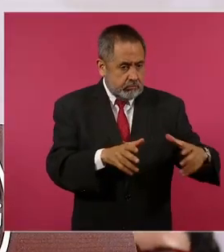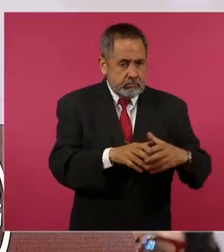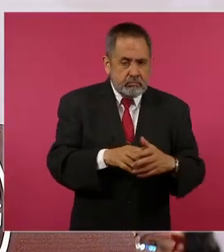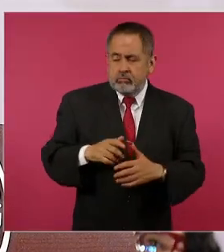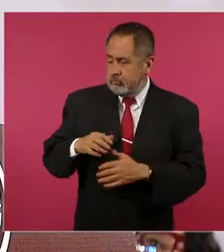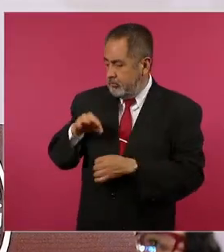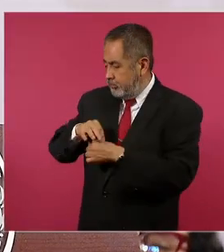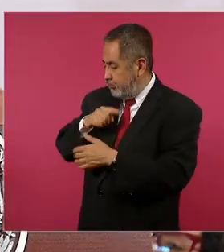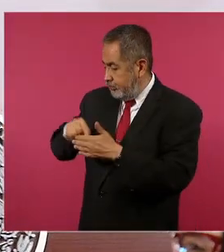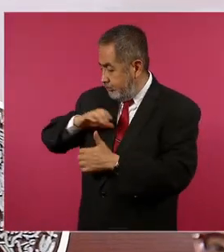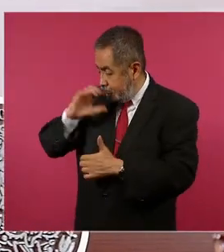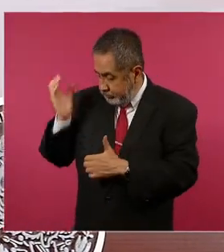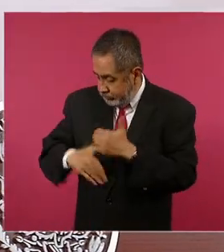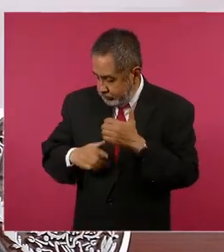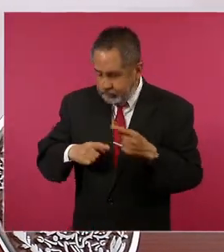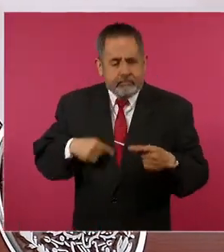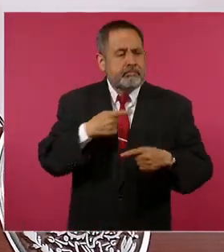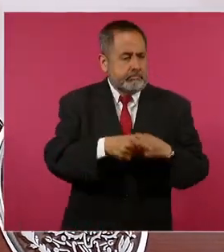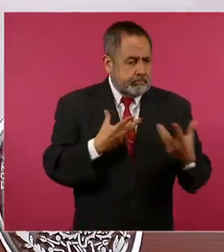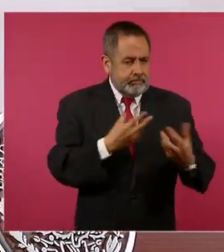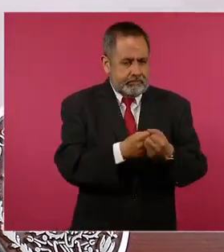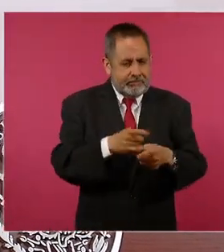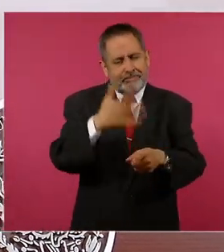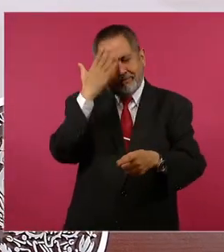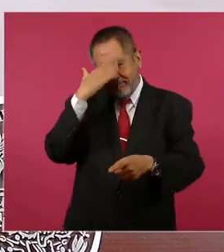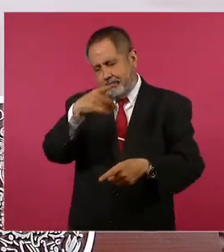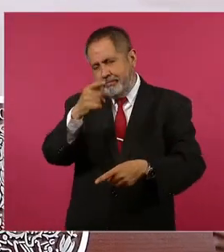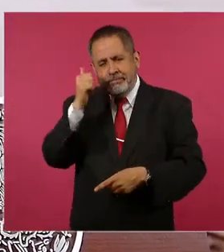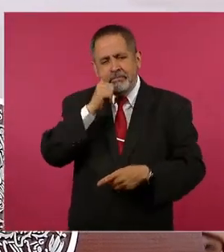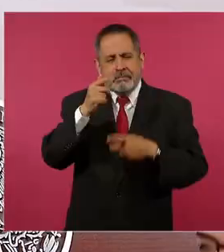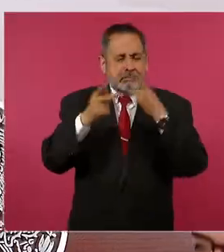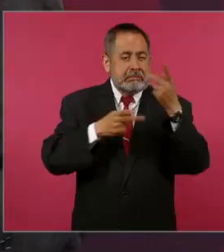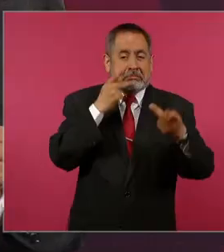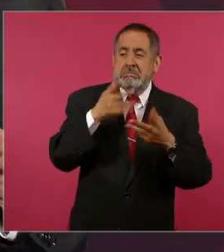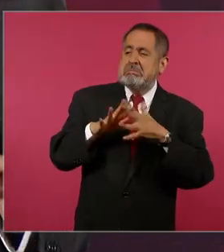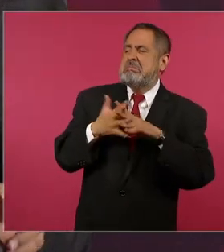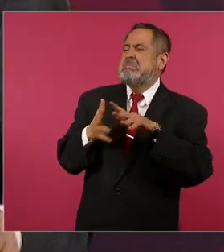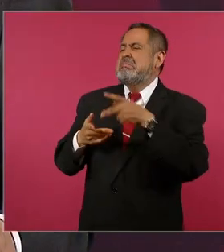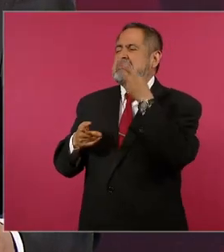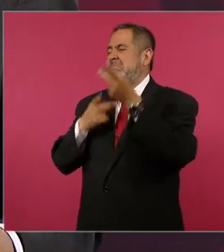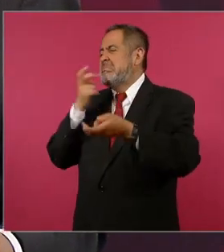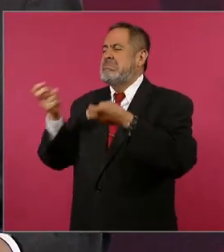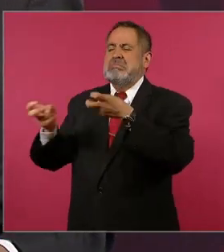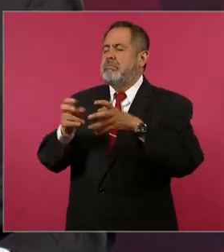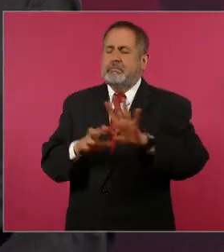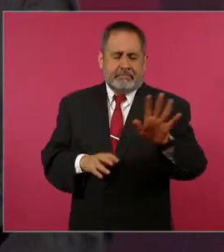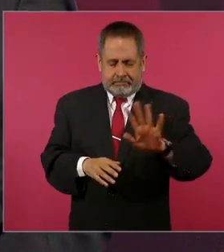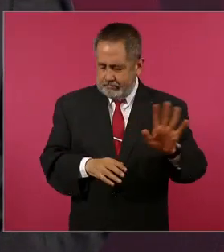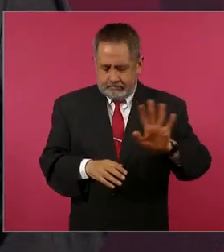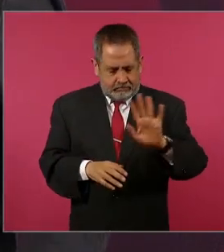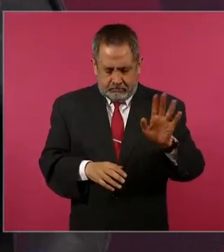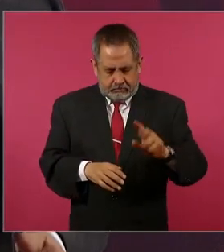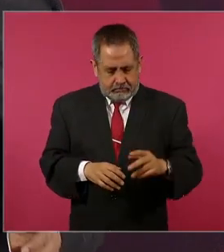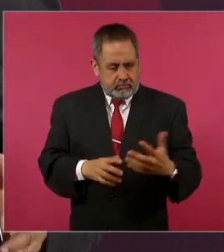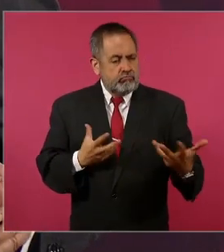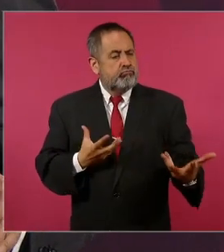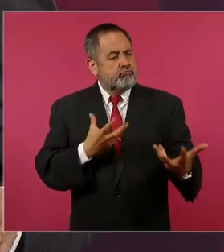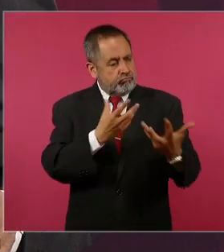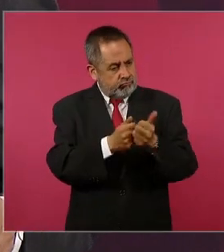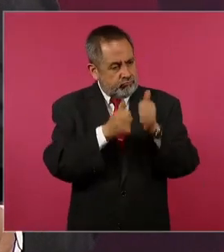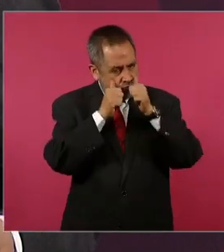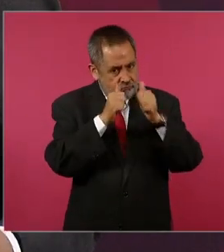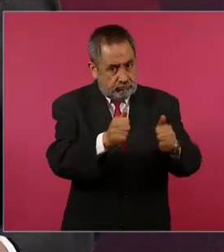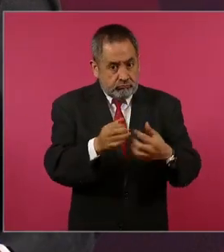elecciones, porque ya ven cómo se mezclaban las cosas y es un asunto,